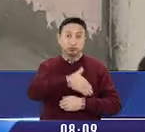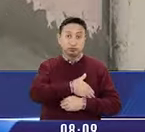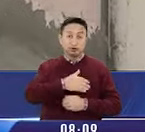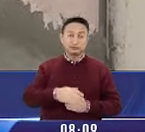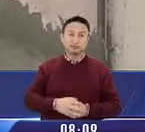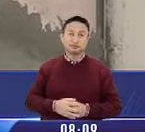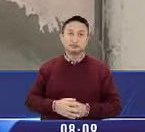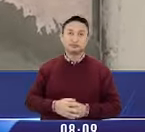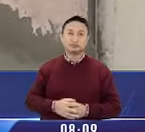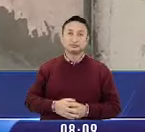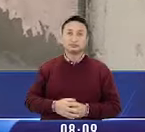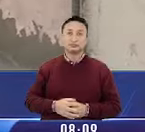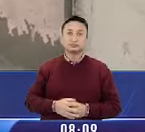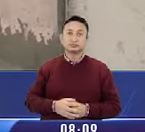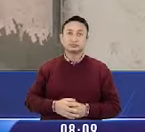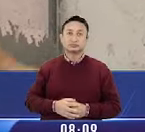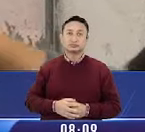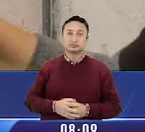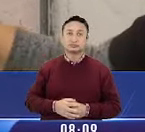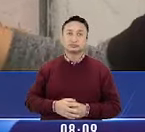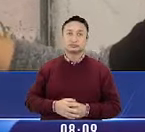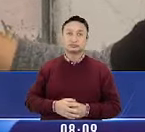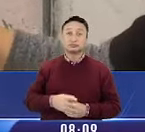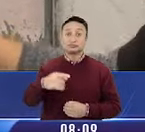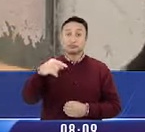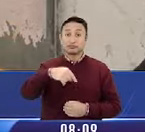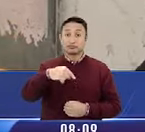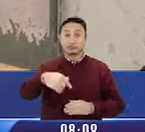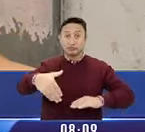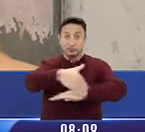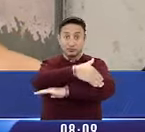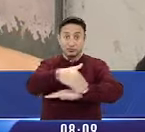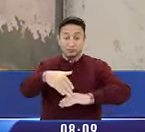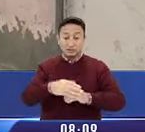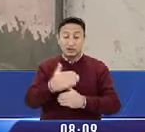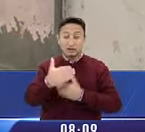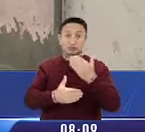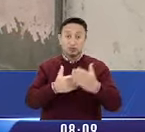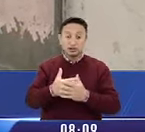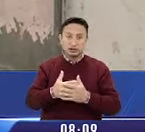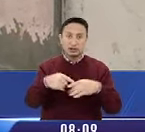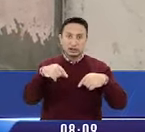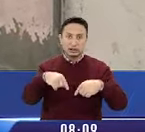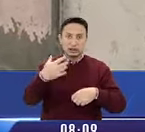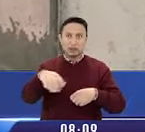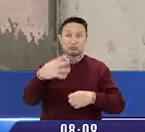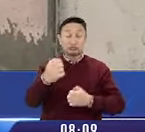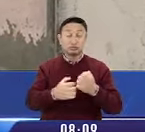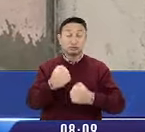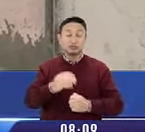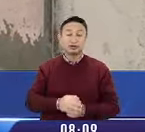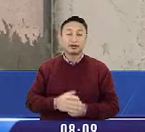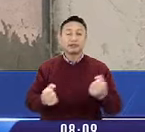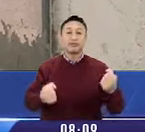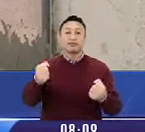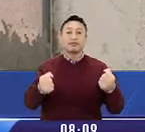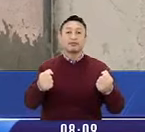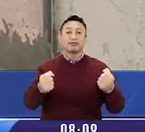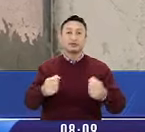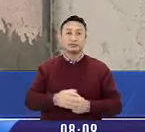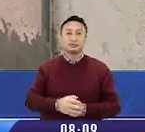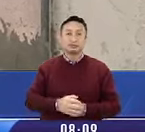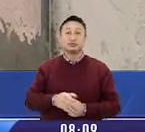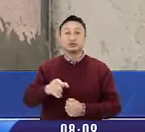Bolívar perfectamente. Entonces, esto va a hacer que haya inconvenientes tanto para los vehículos, igual a